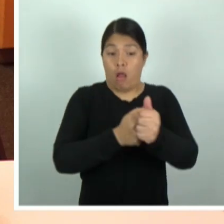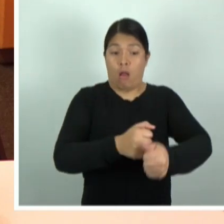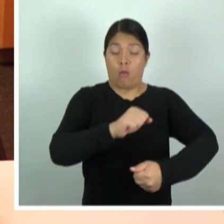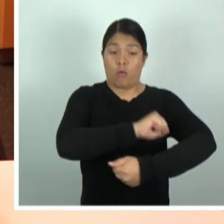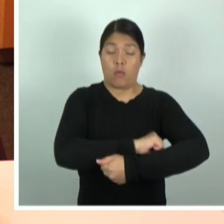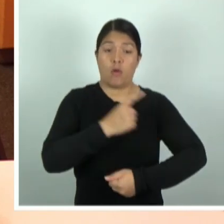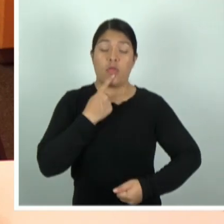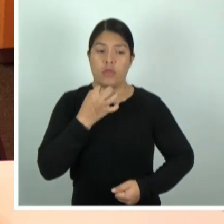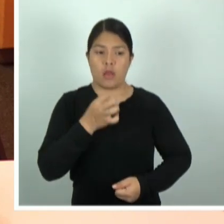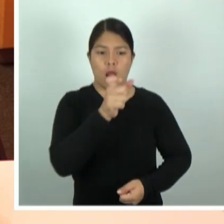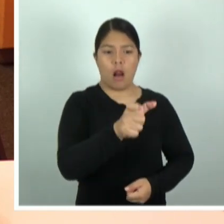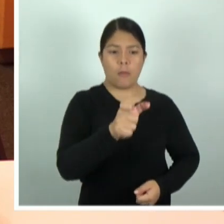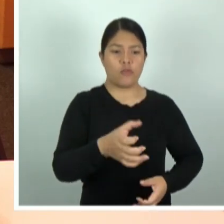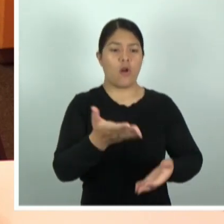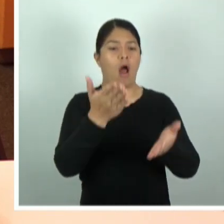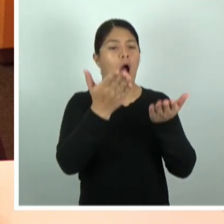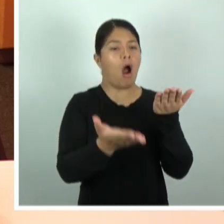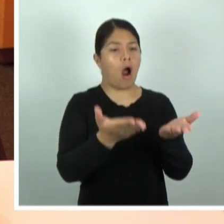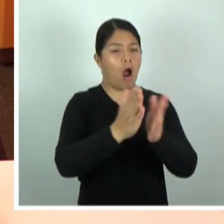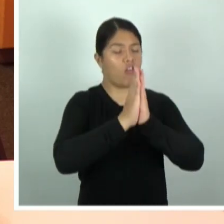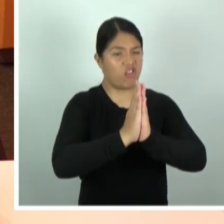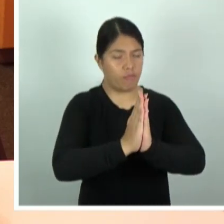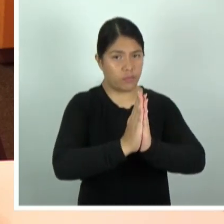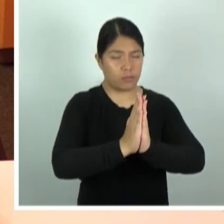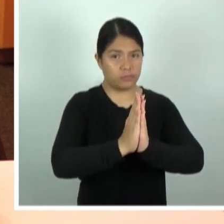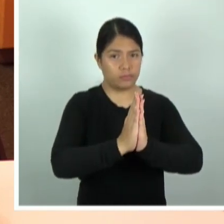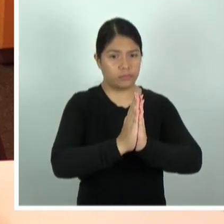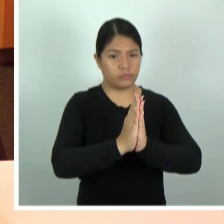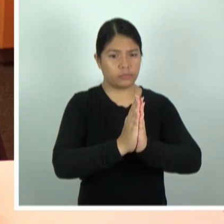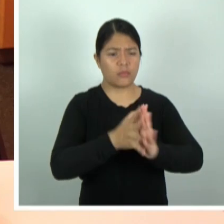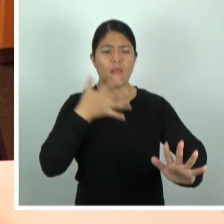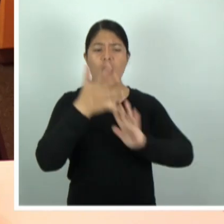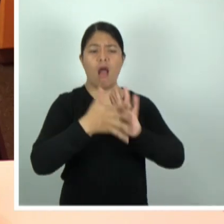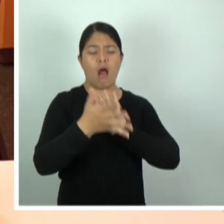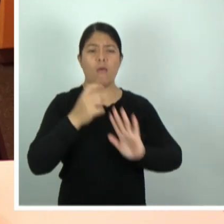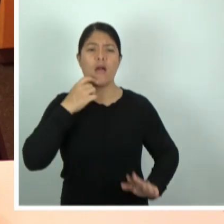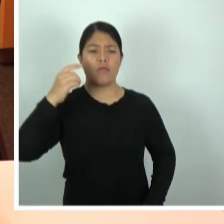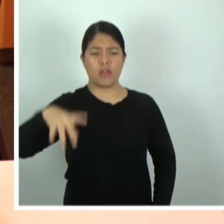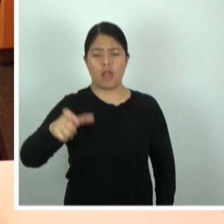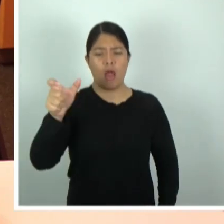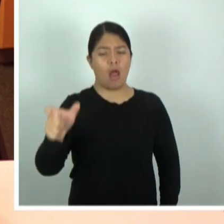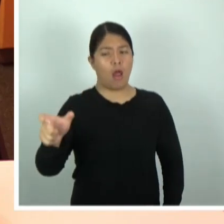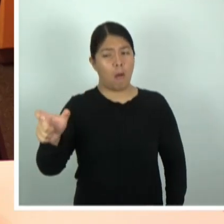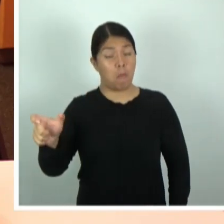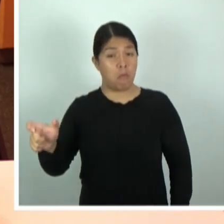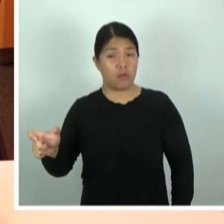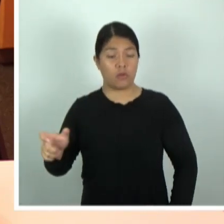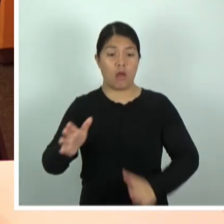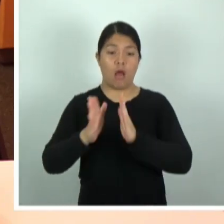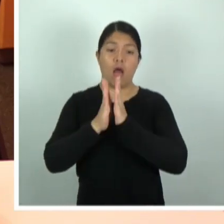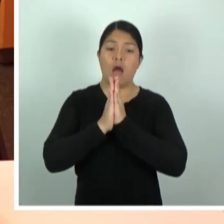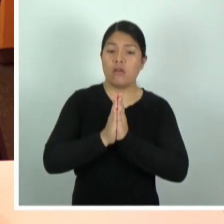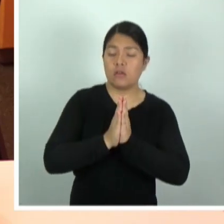santos, él no está hablando de ciertas personas, como nosotros conocemos Santo Antonio,